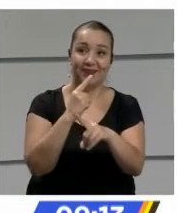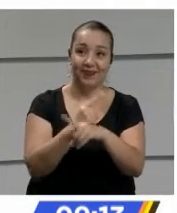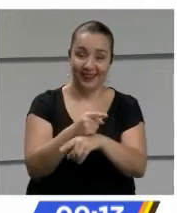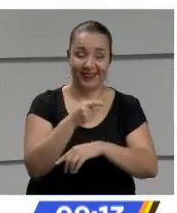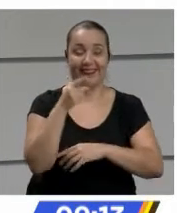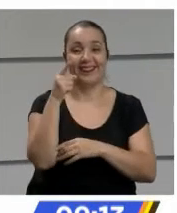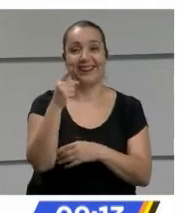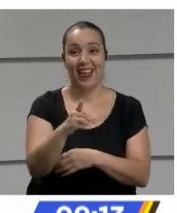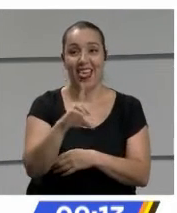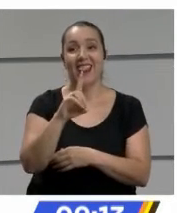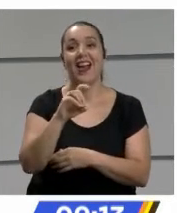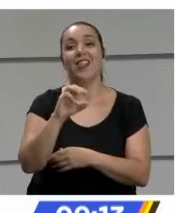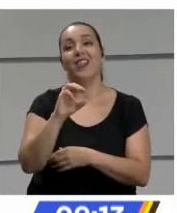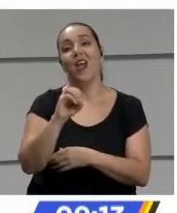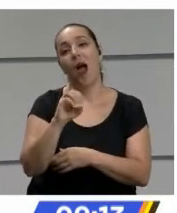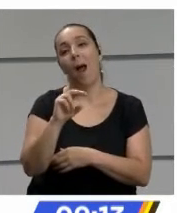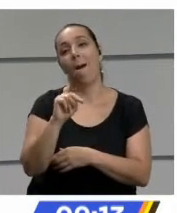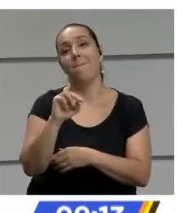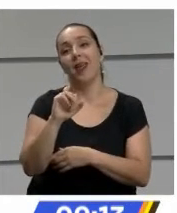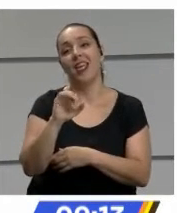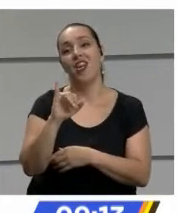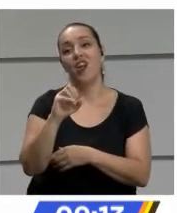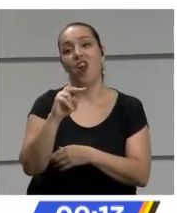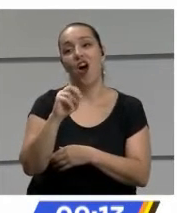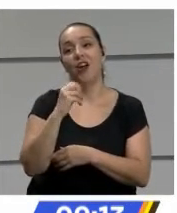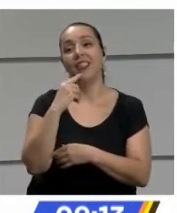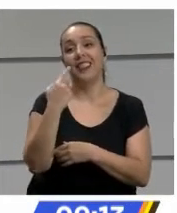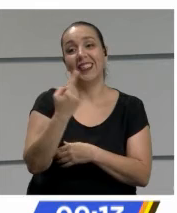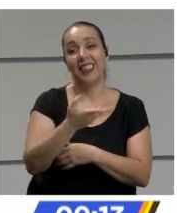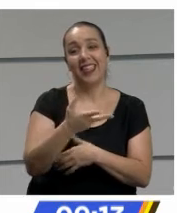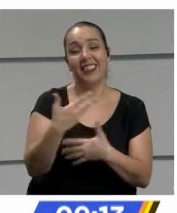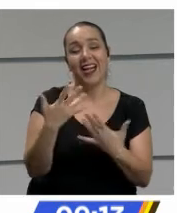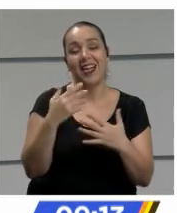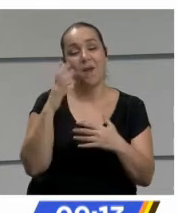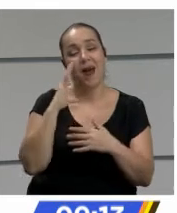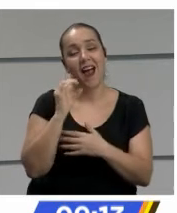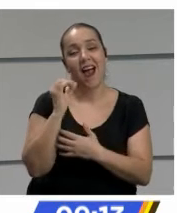Vamos a ver la respuesta. Eso. Eso me hace un déjà vu de ver a mi abuelo con sus amigos